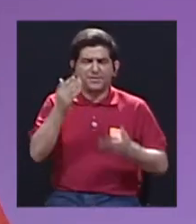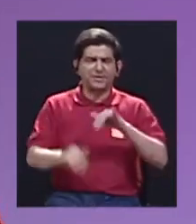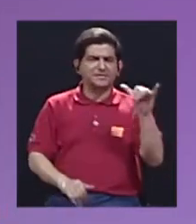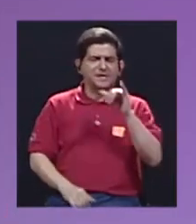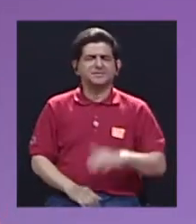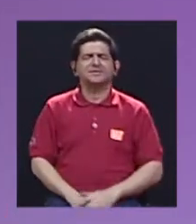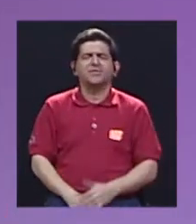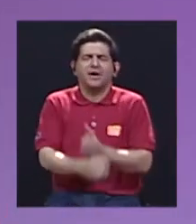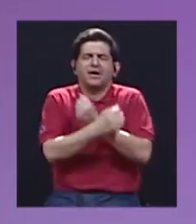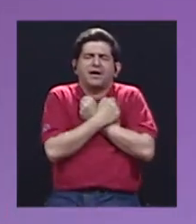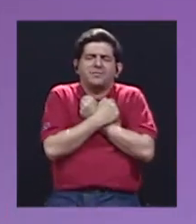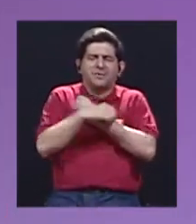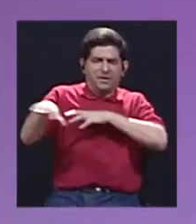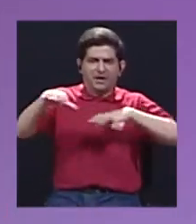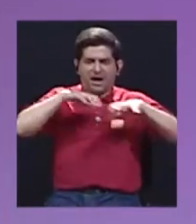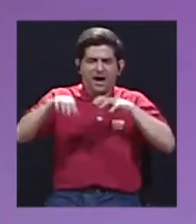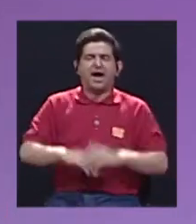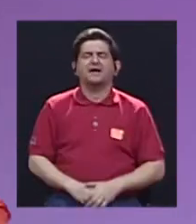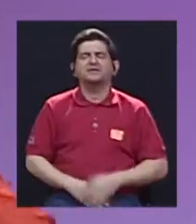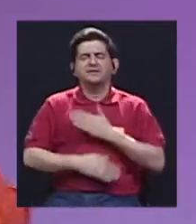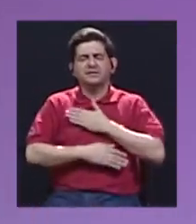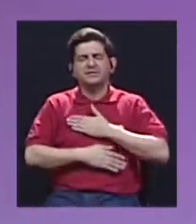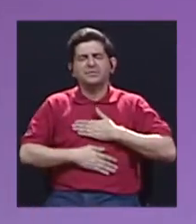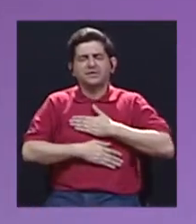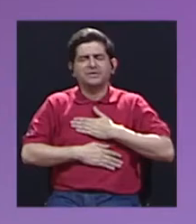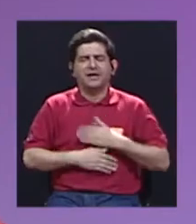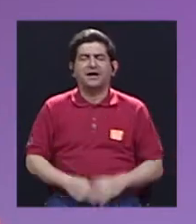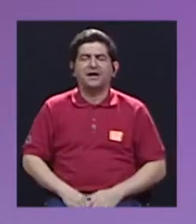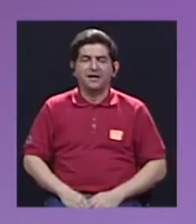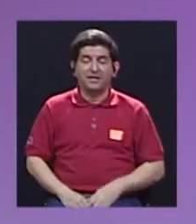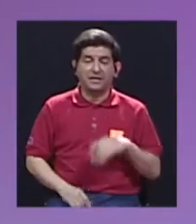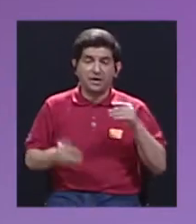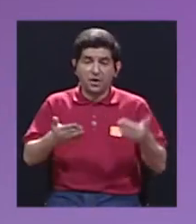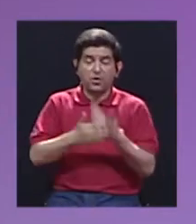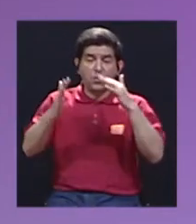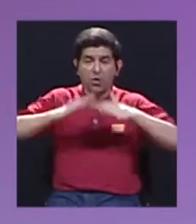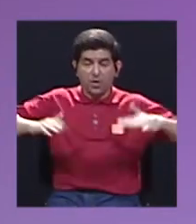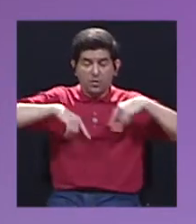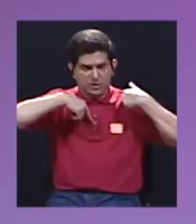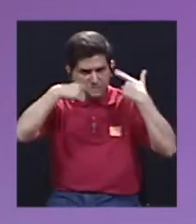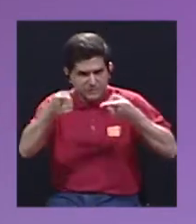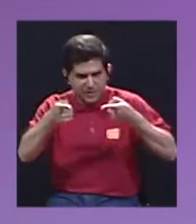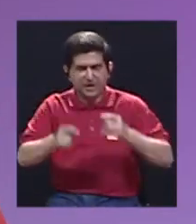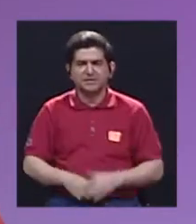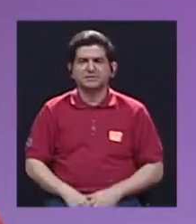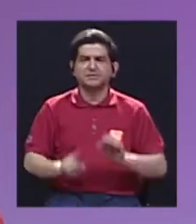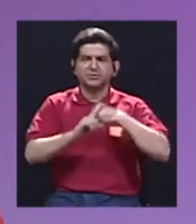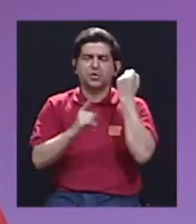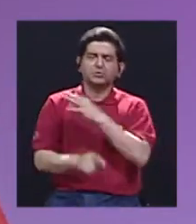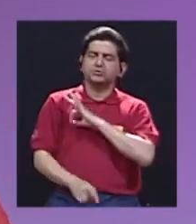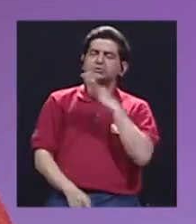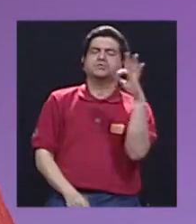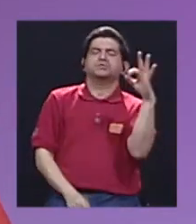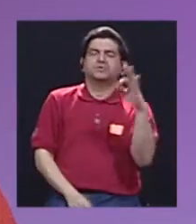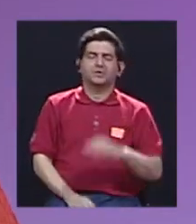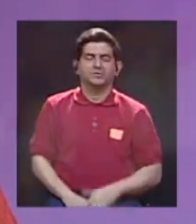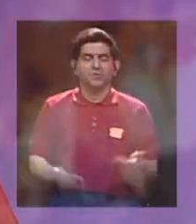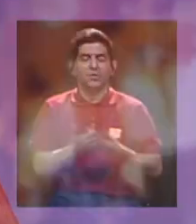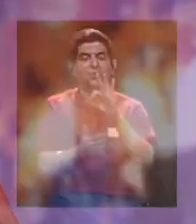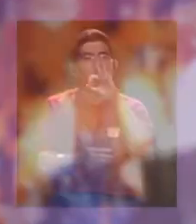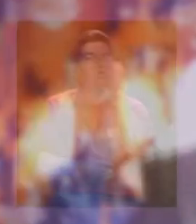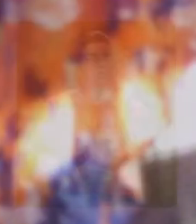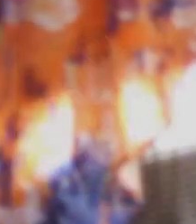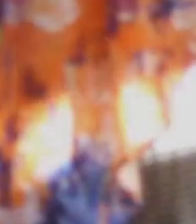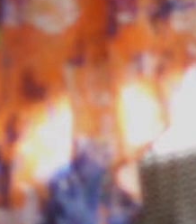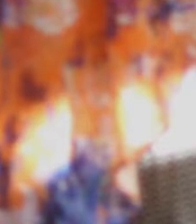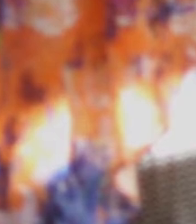el amor es una actividad de gozo que te tiene que llevar a un lugar nuevo a un nuevo espacio a un nuevo estado espiritual y una nueva manera de